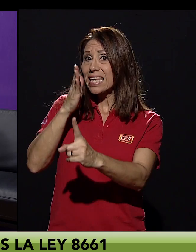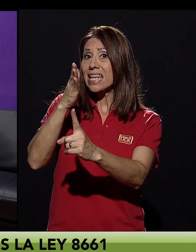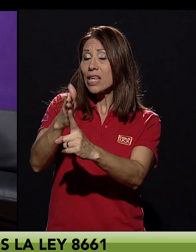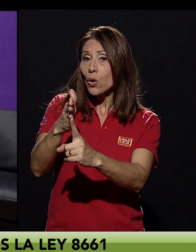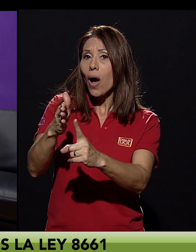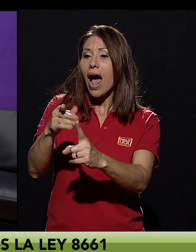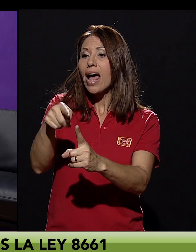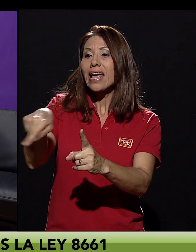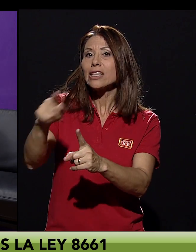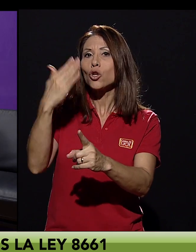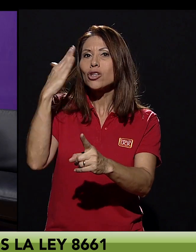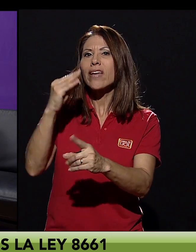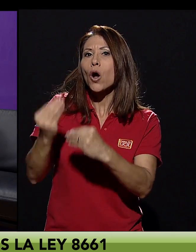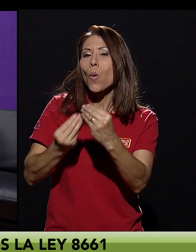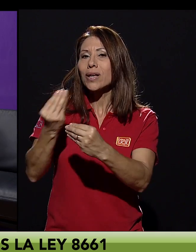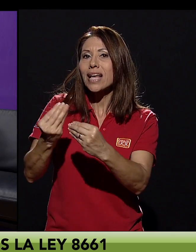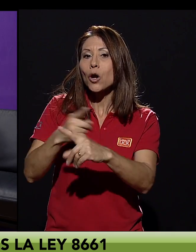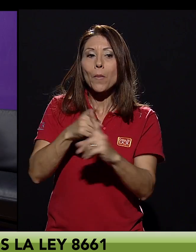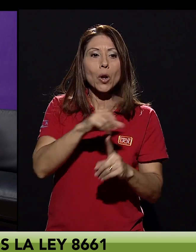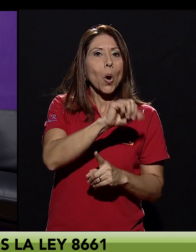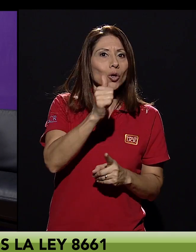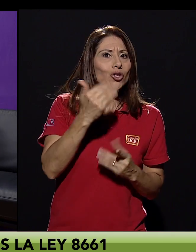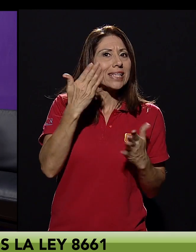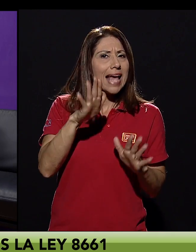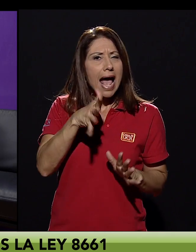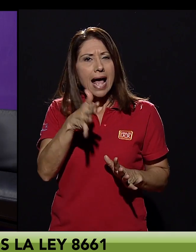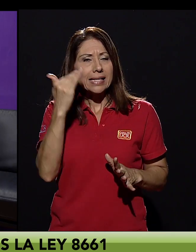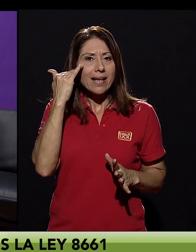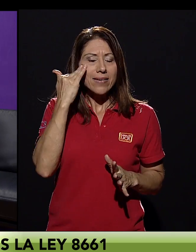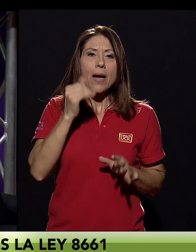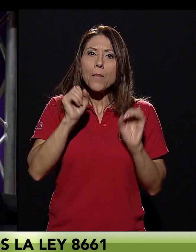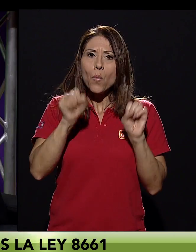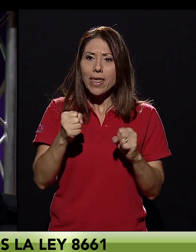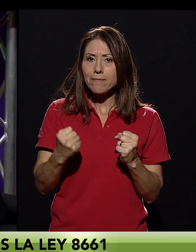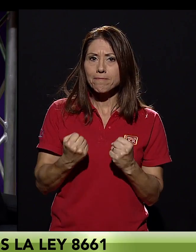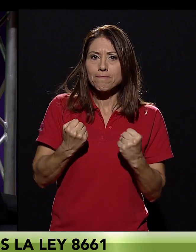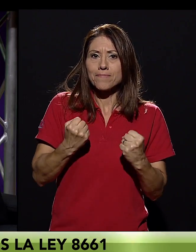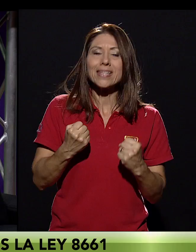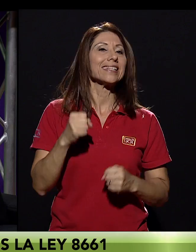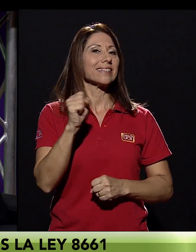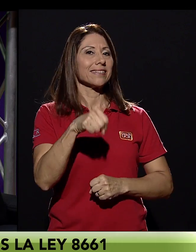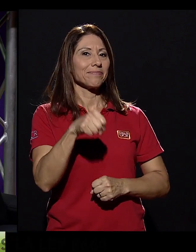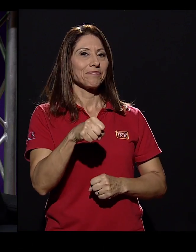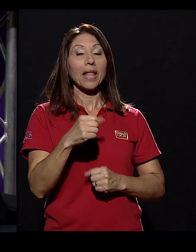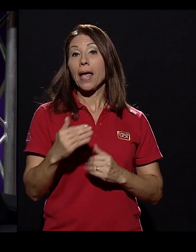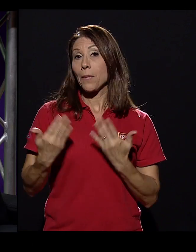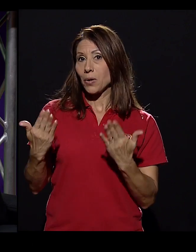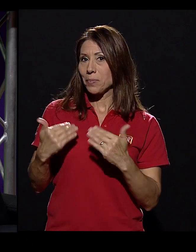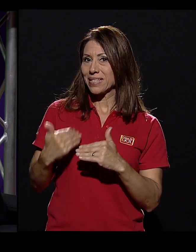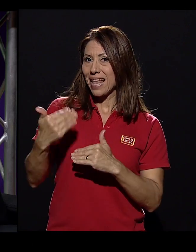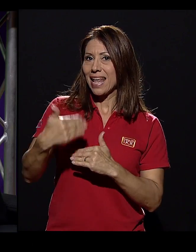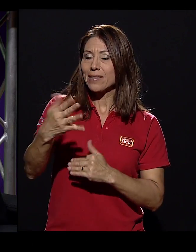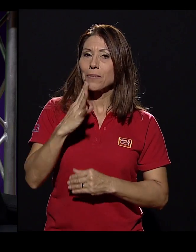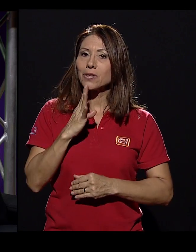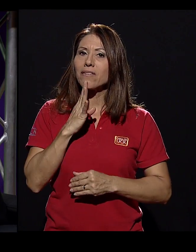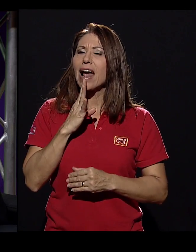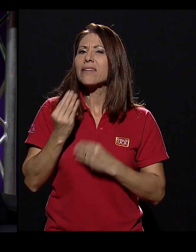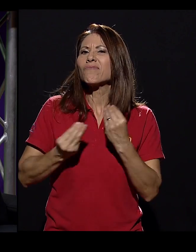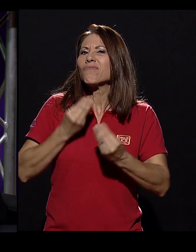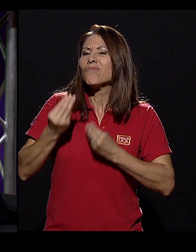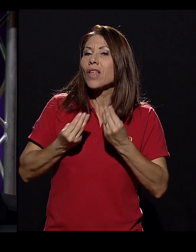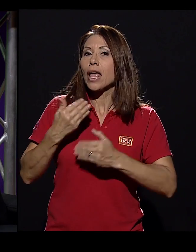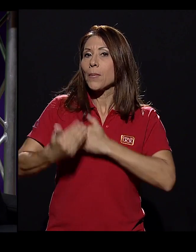pero quienes tenían una idea también pueden reportarse con eso. Supuesto. Así es. Erika, más adelante vamos a seguir hablando sobre cómo fue más